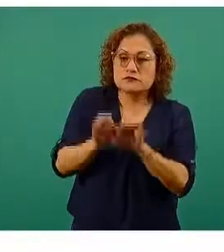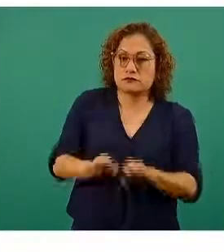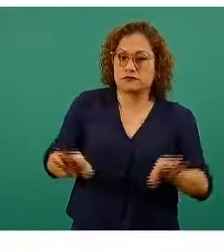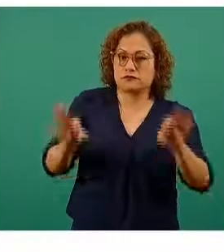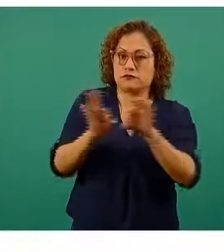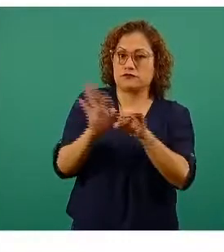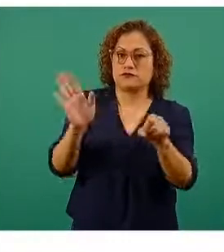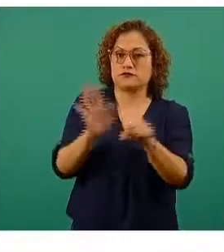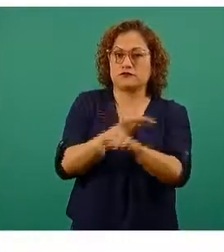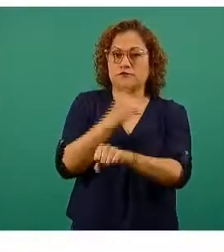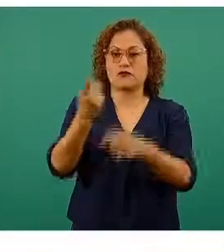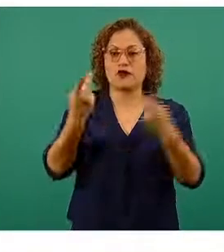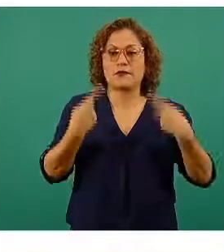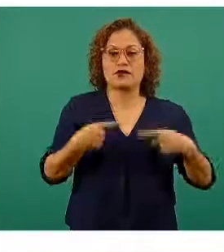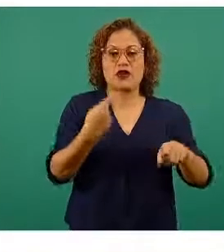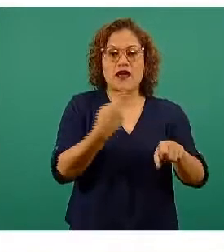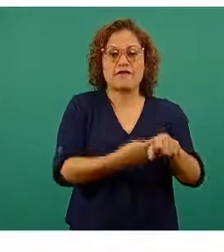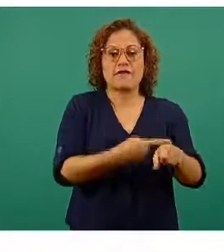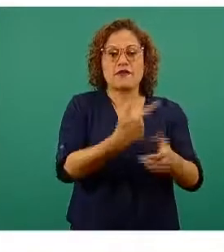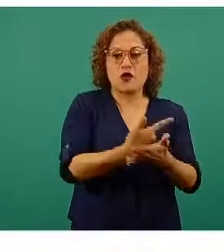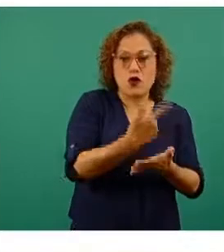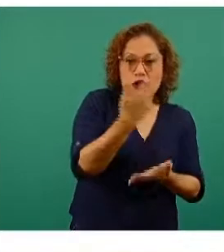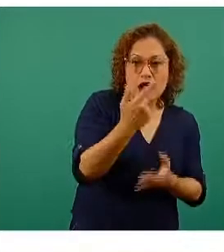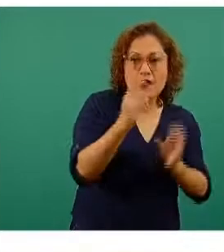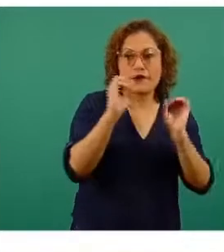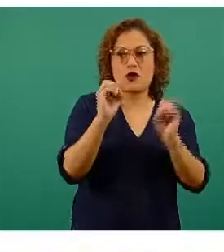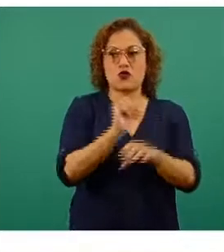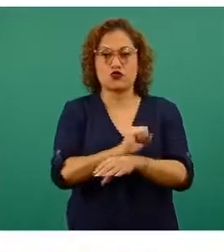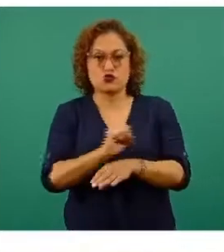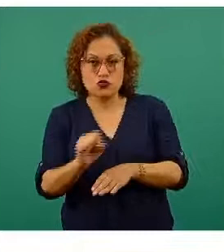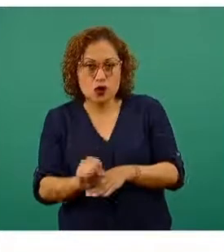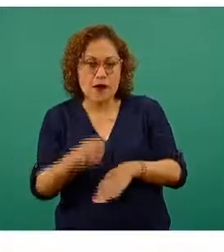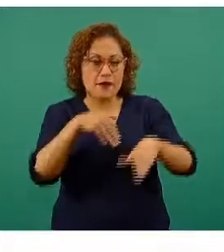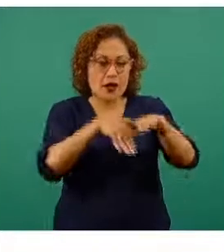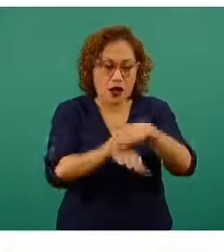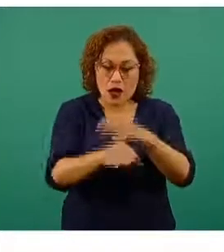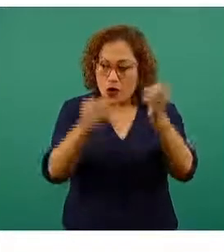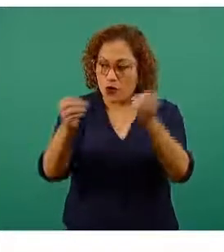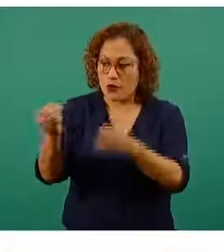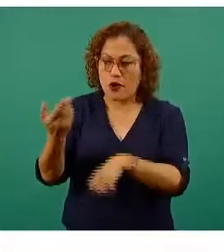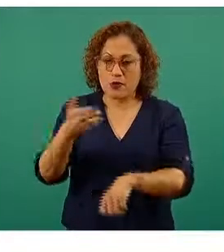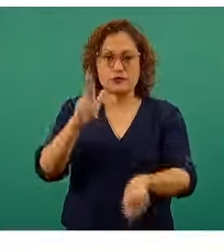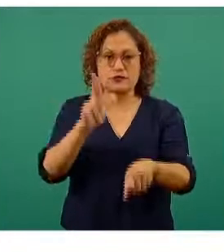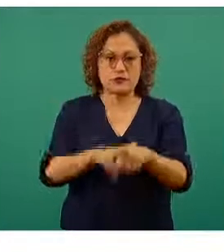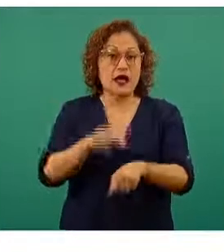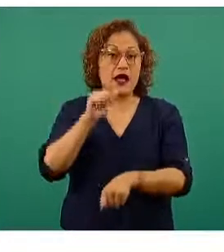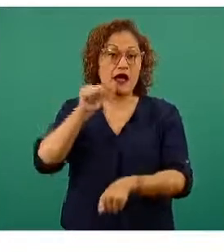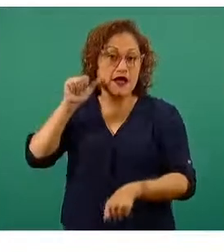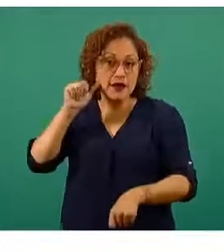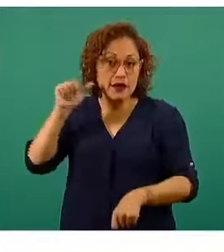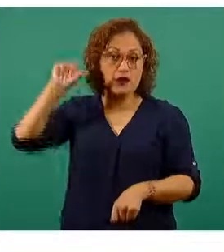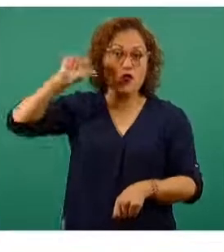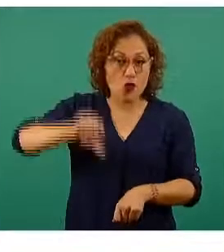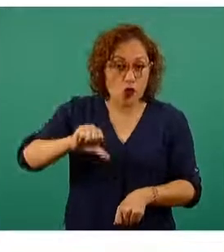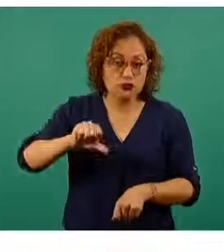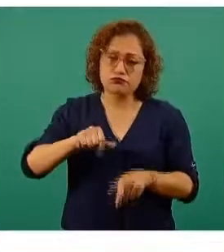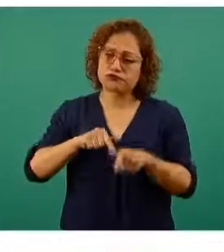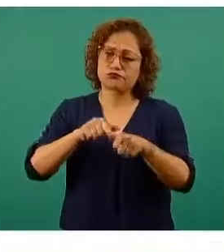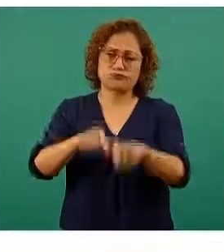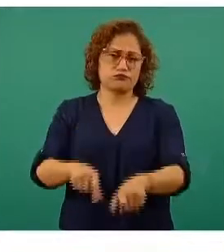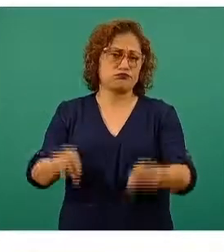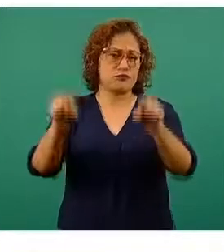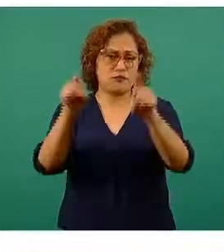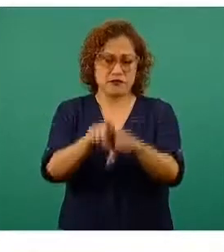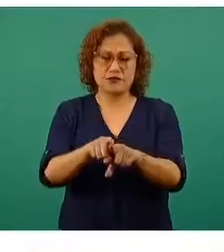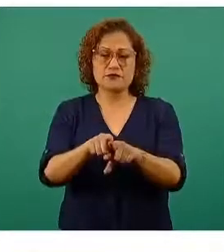enfermedad. No tenemos cambios en relación al día de ayer, pero continuamos en esta proporción, en esta ocupación que es de